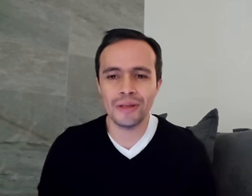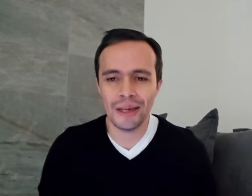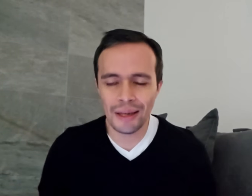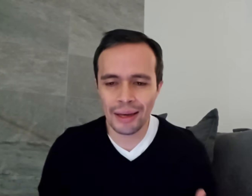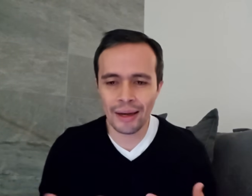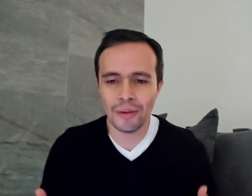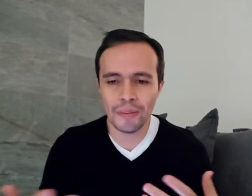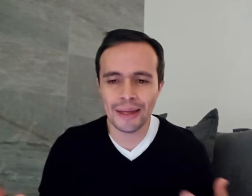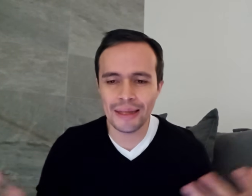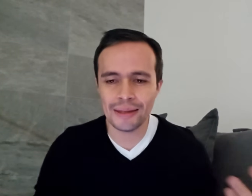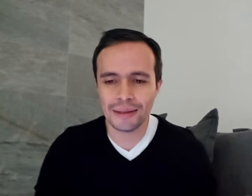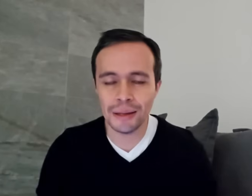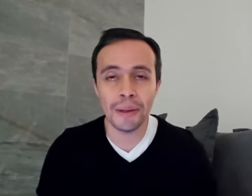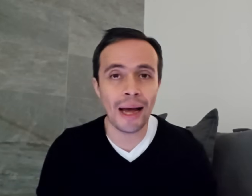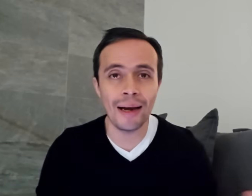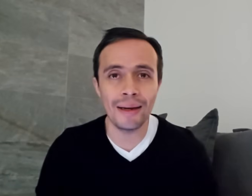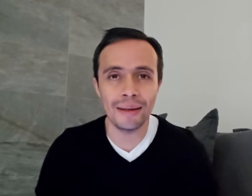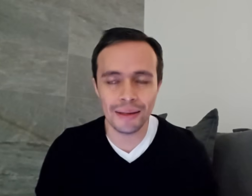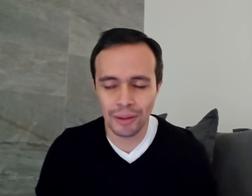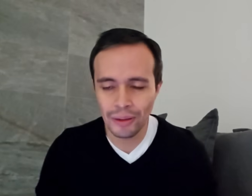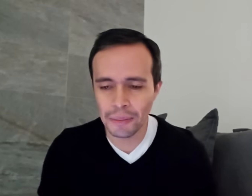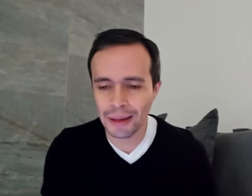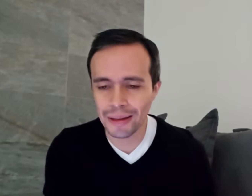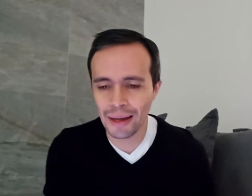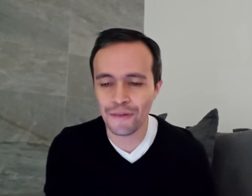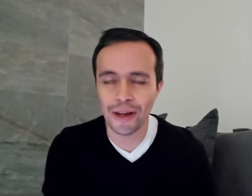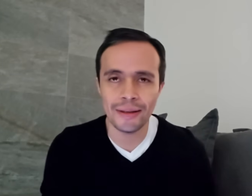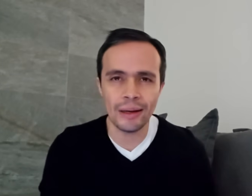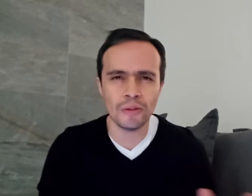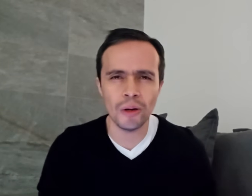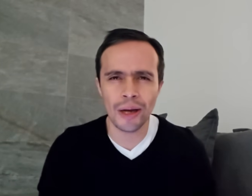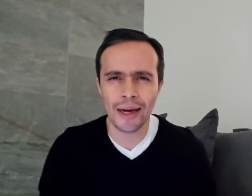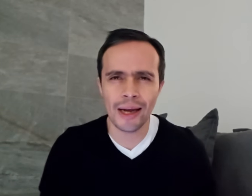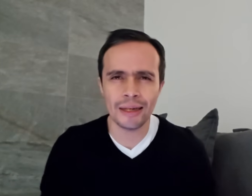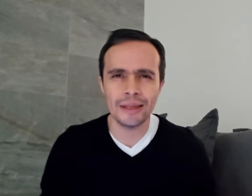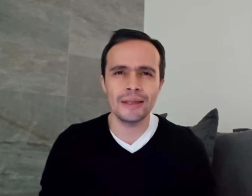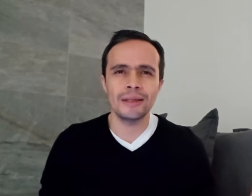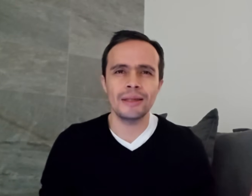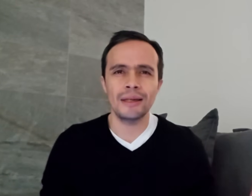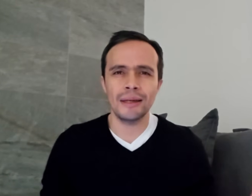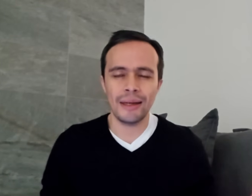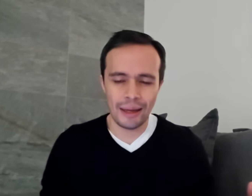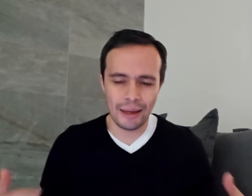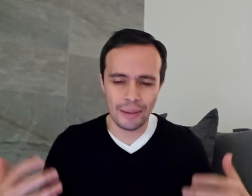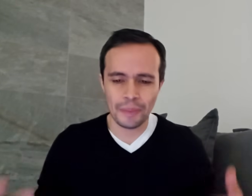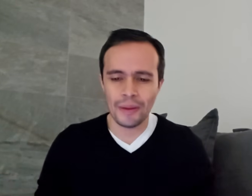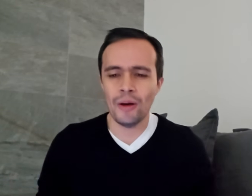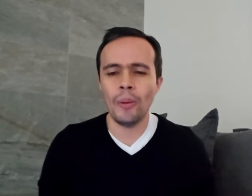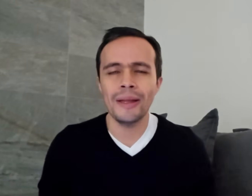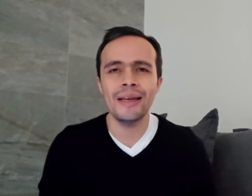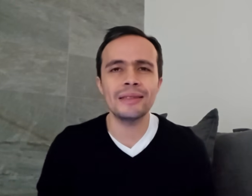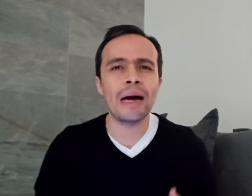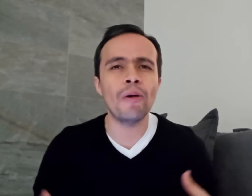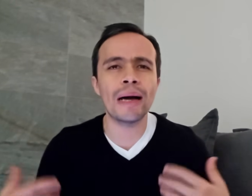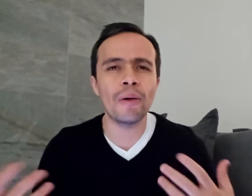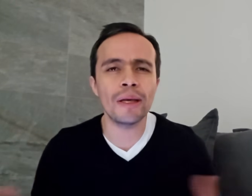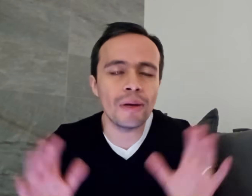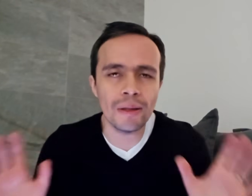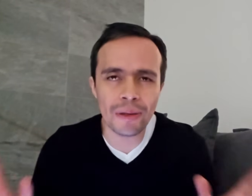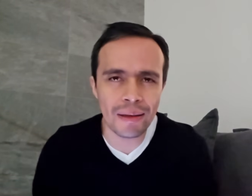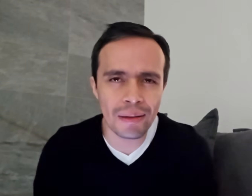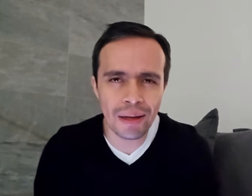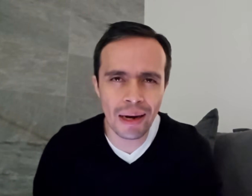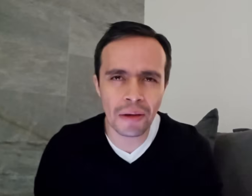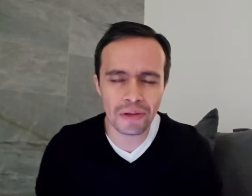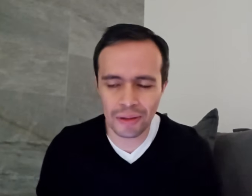cuando menos tenía un matiz liberal, es lo que plantea frente a un Morena que obedece a un